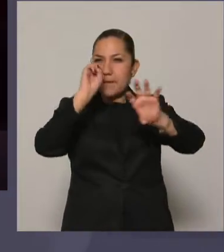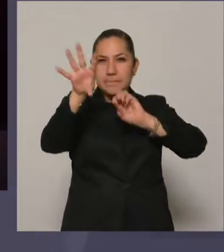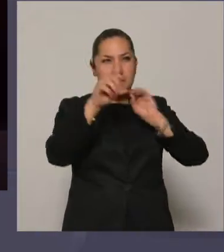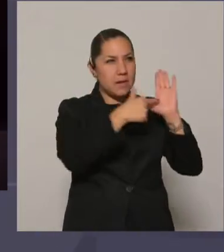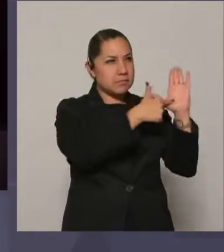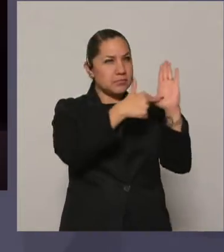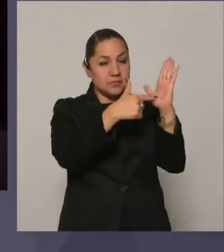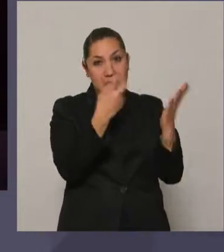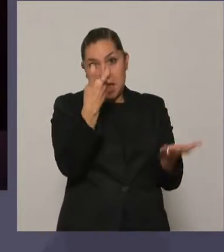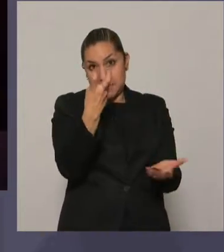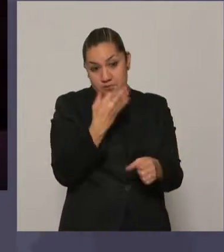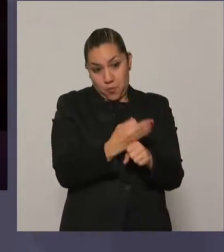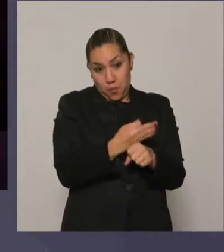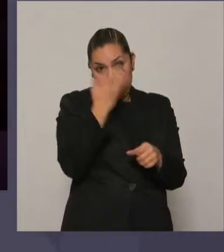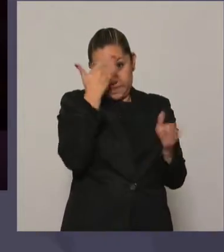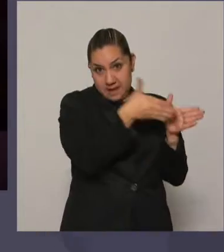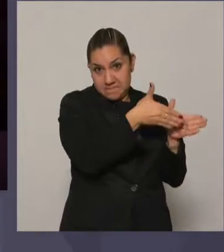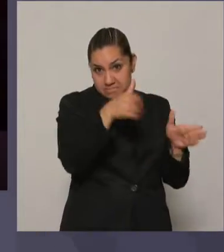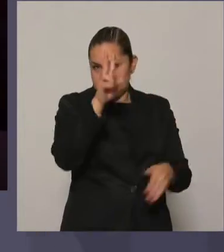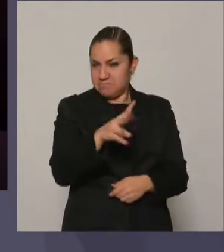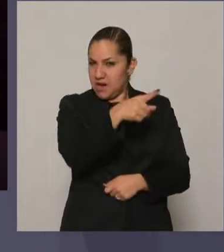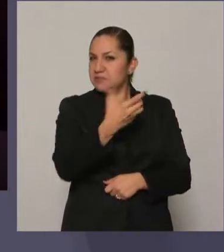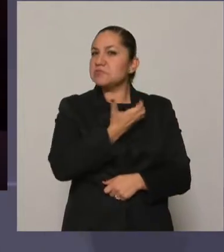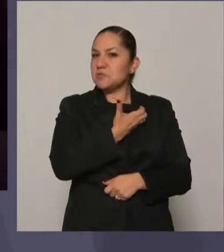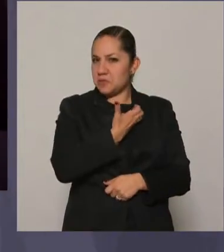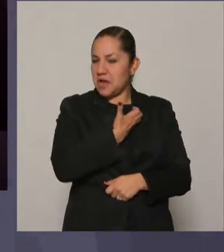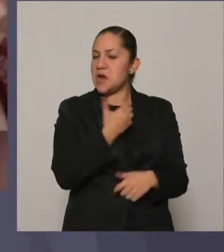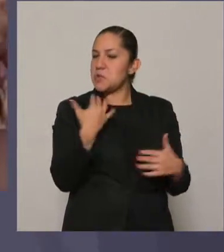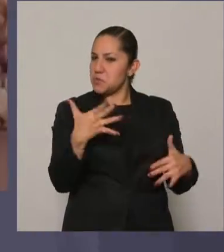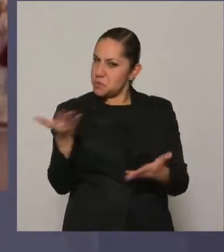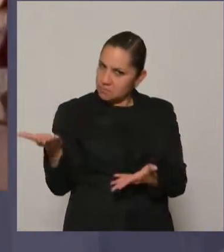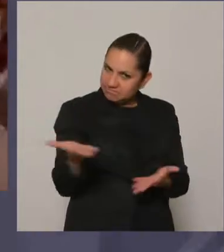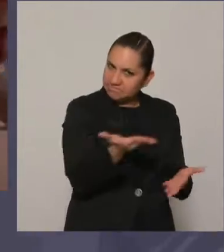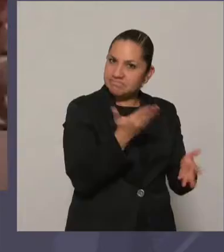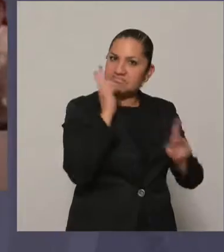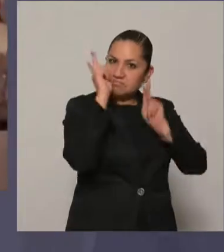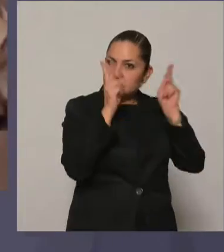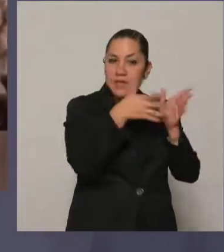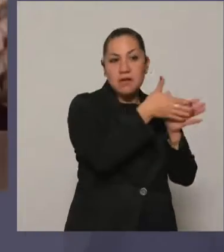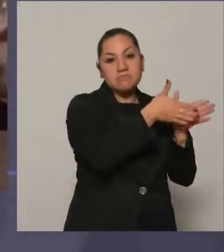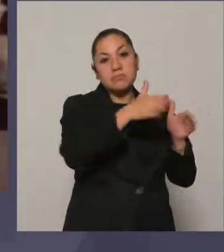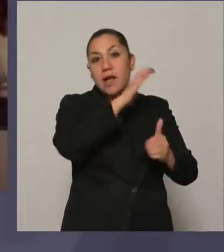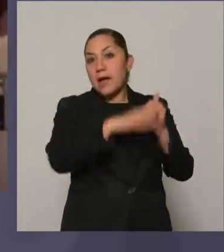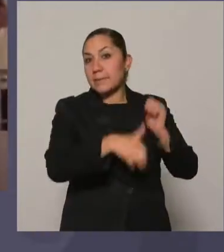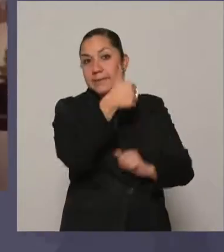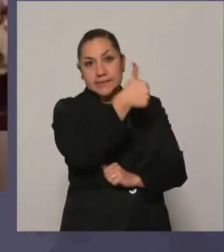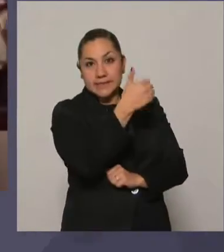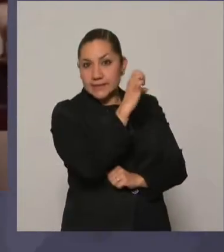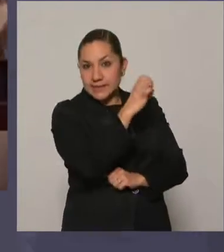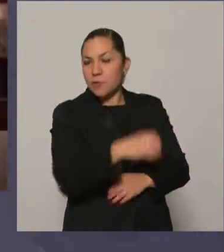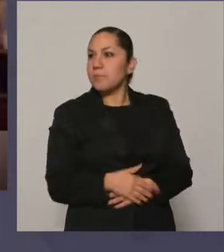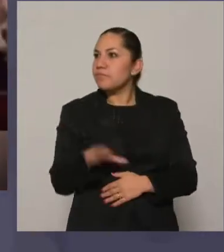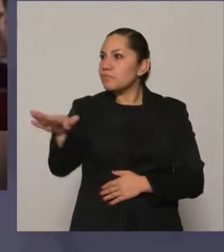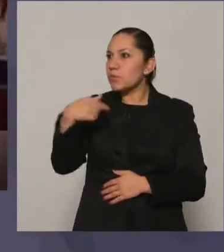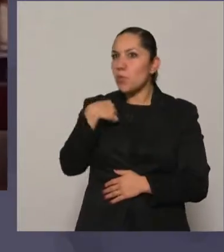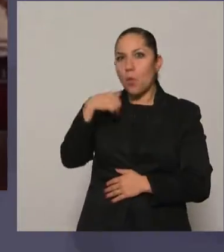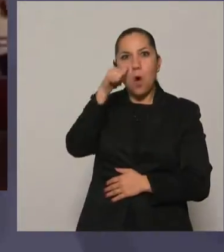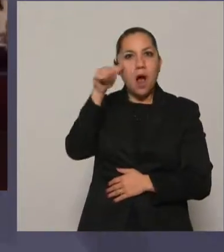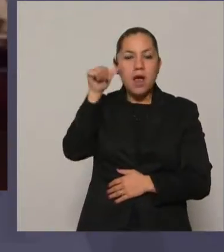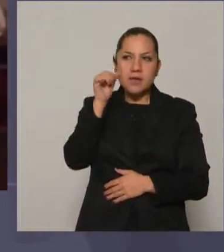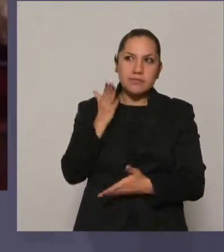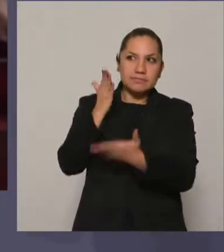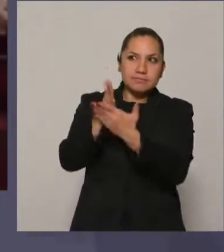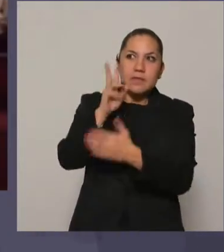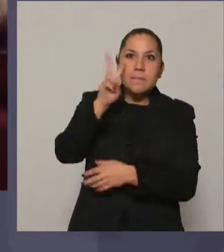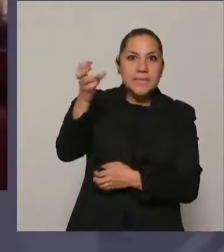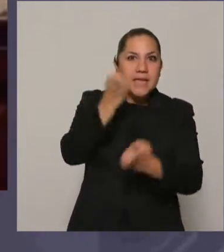esta temporada hasta el 6 de enero. No, sí, también ayer vi el ensayo justamente porque tengo una de mis sobrinitas que está ahí